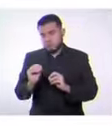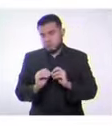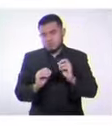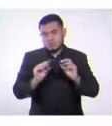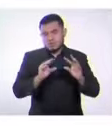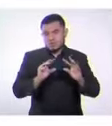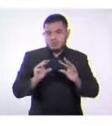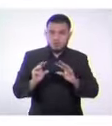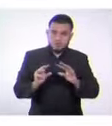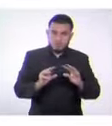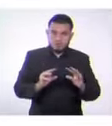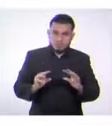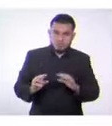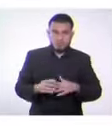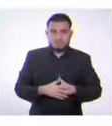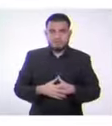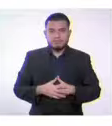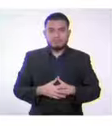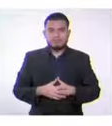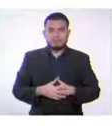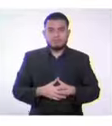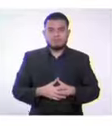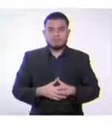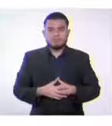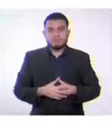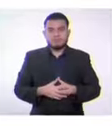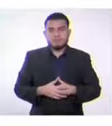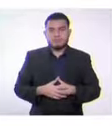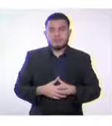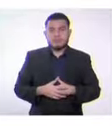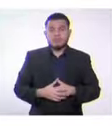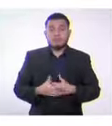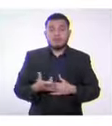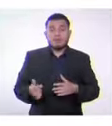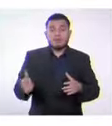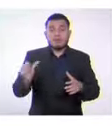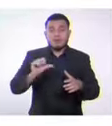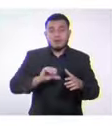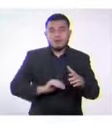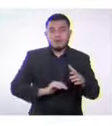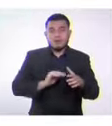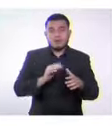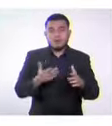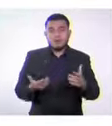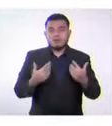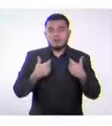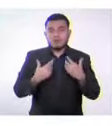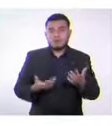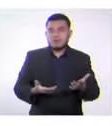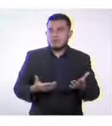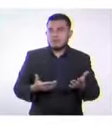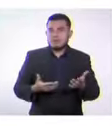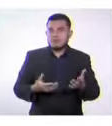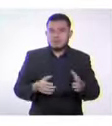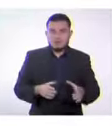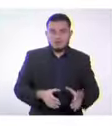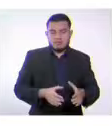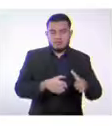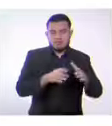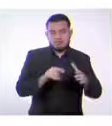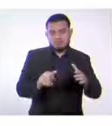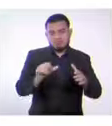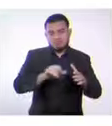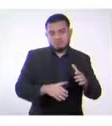deslizándose unas sobre otras. Los líquidos adoptan la forma del recipiente que los contiene.